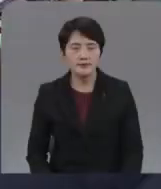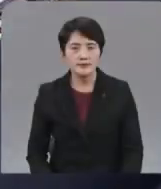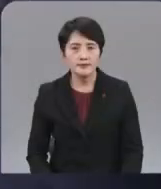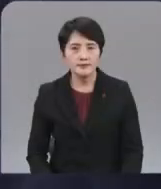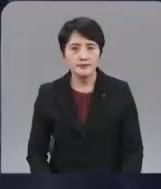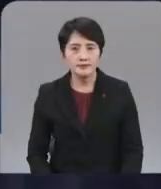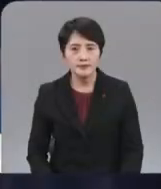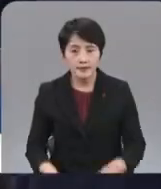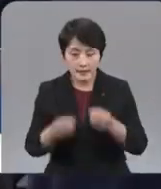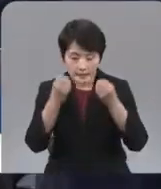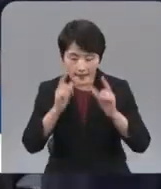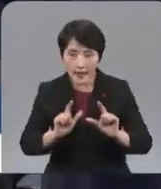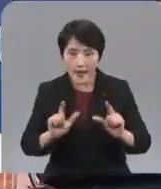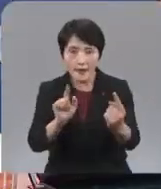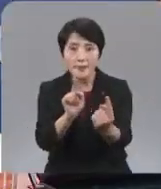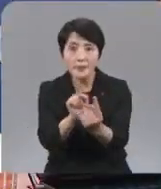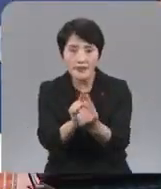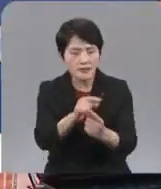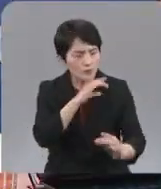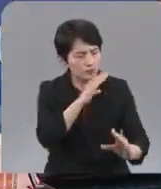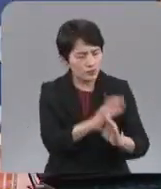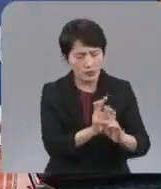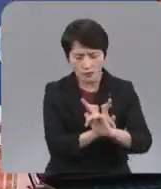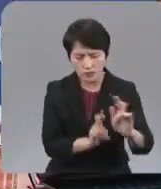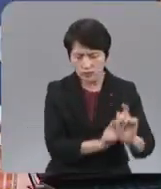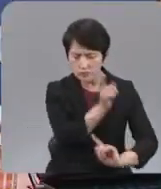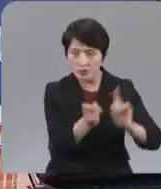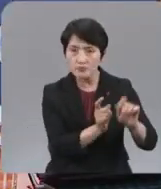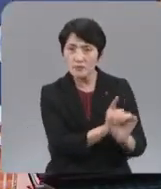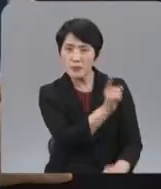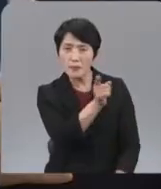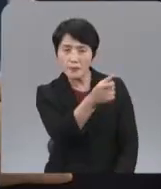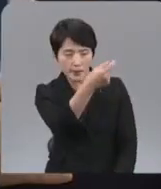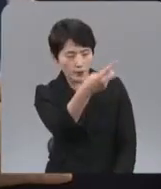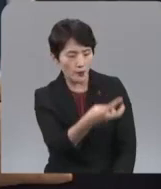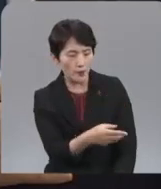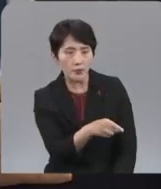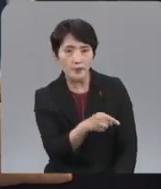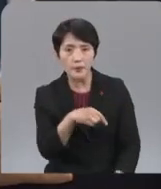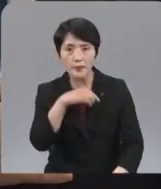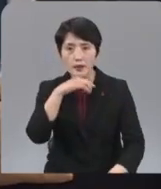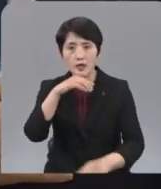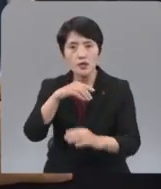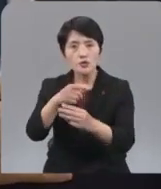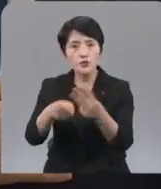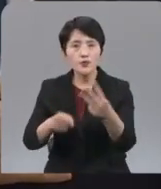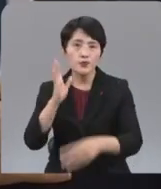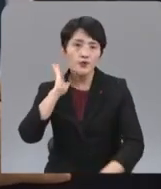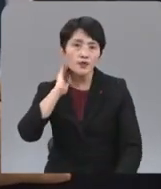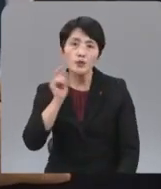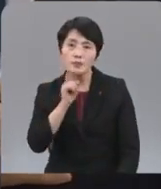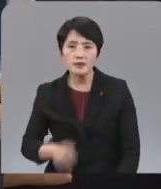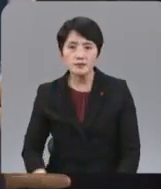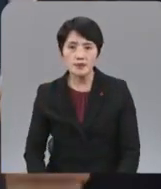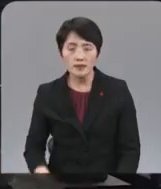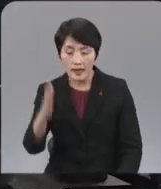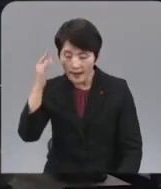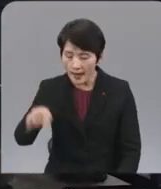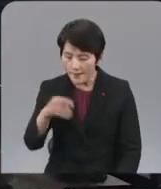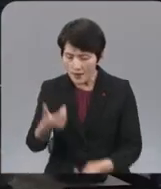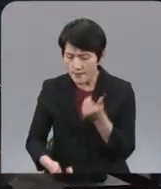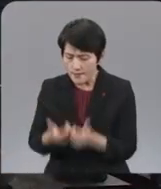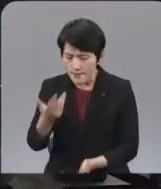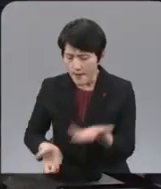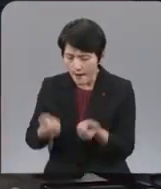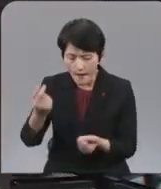mientras prosiguen los ensayos balísticos norcoreanos el presidente de Corea del Sur jun sook yol ha advertido que Corea del Sur ofrecerá una respuesta